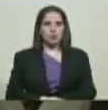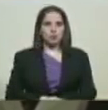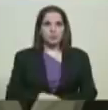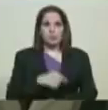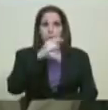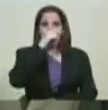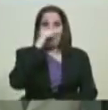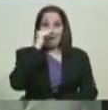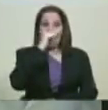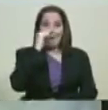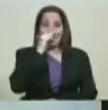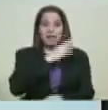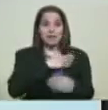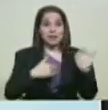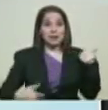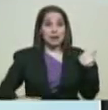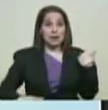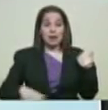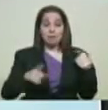Y el periodista,